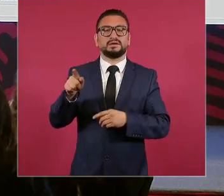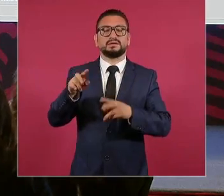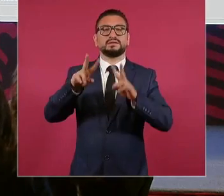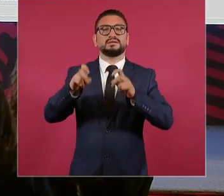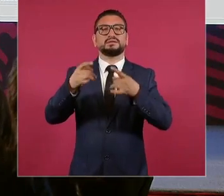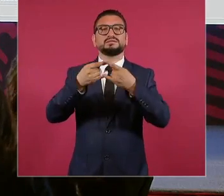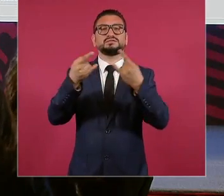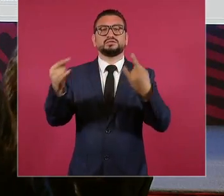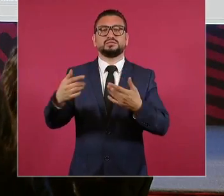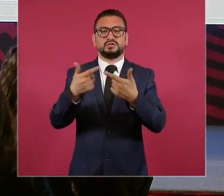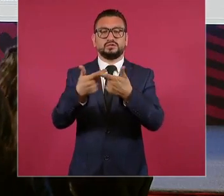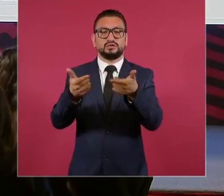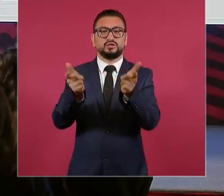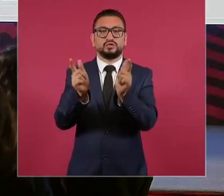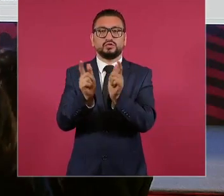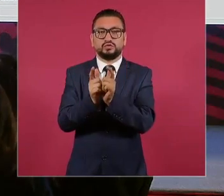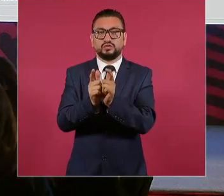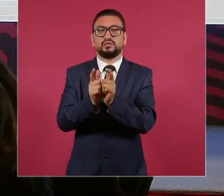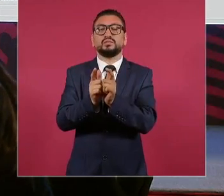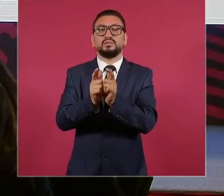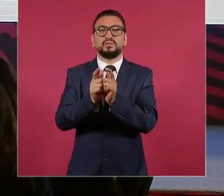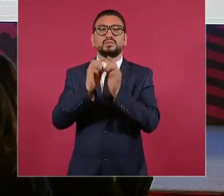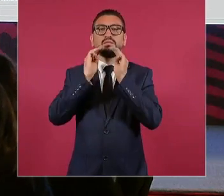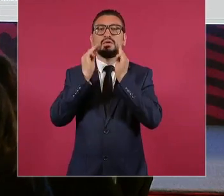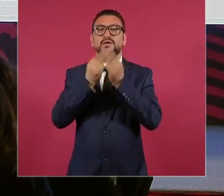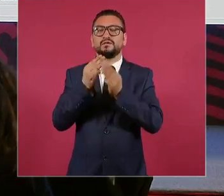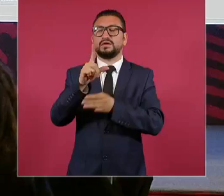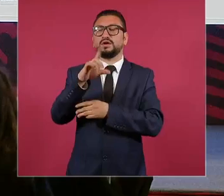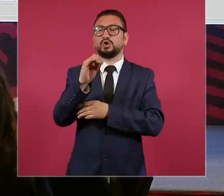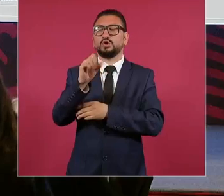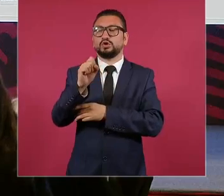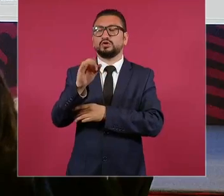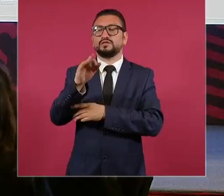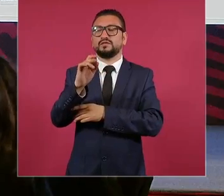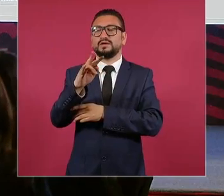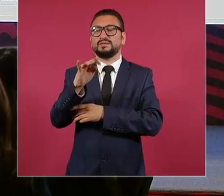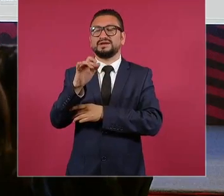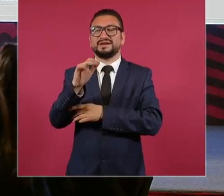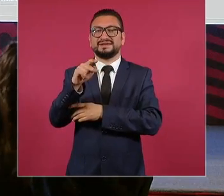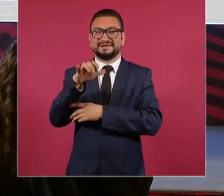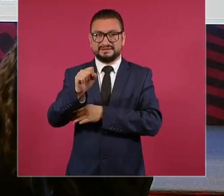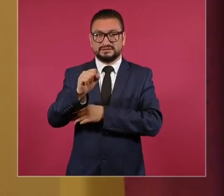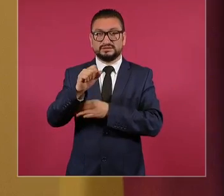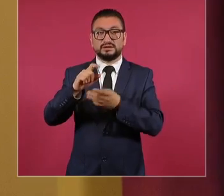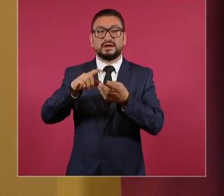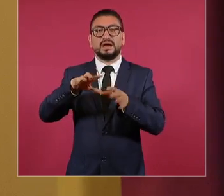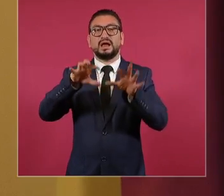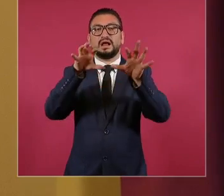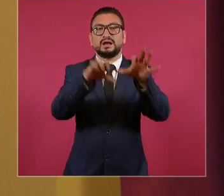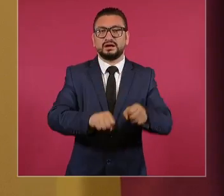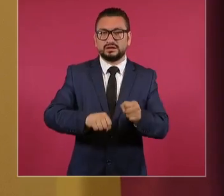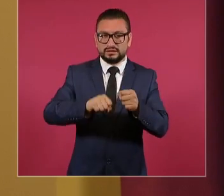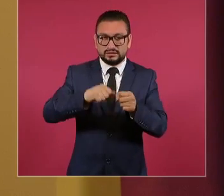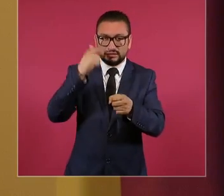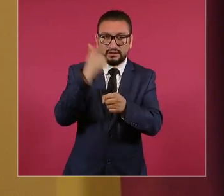grupo delictivo de los Fabianes detenidos durante un cateo realizado aquí en la